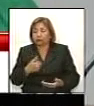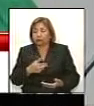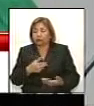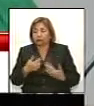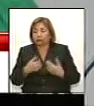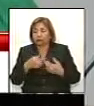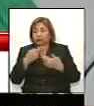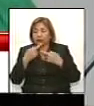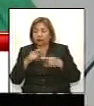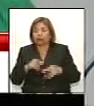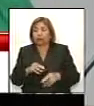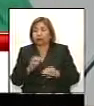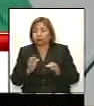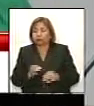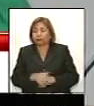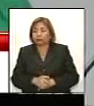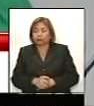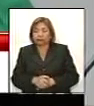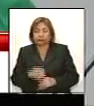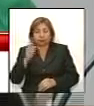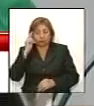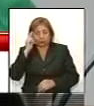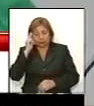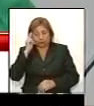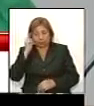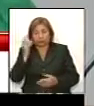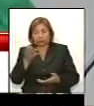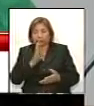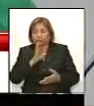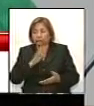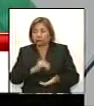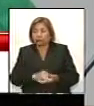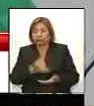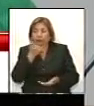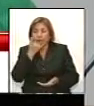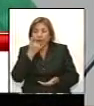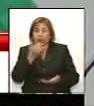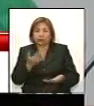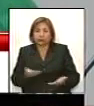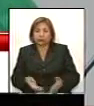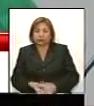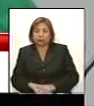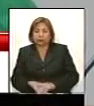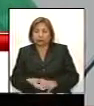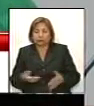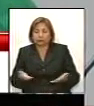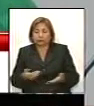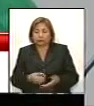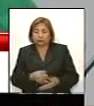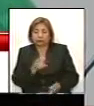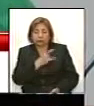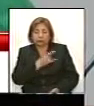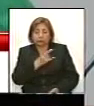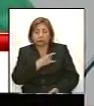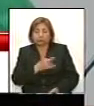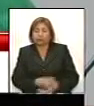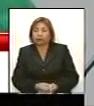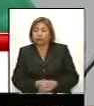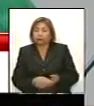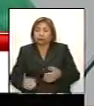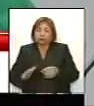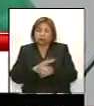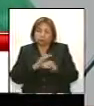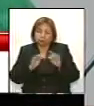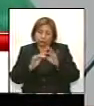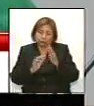tenemos la respuesta oficial, y justamente por eso es que fuimos a hablar con la ministra. ¿Qué fue lo que pasó? Esta señora, esta chica, en realidad es una estudiante universitaria, llenó la